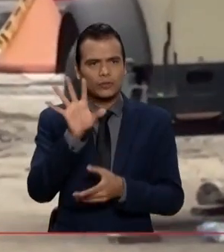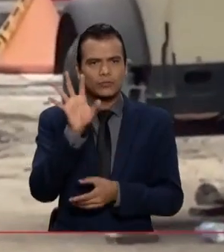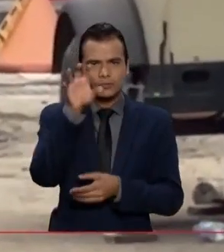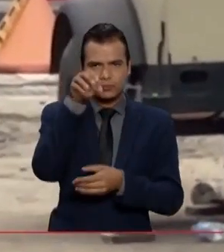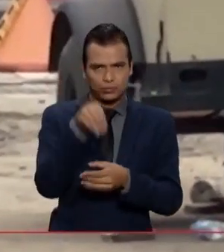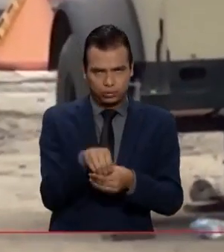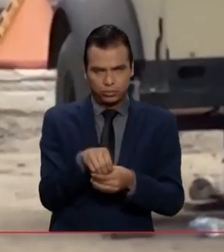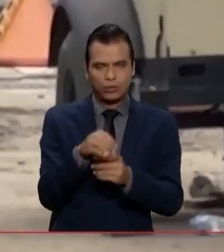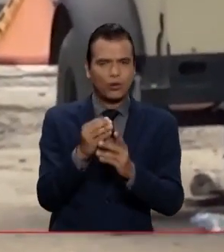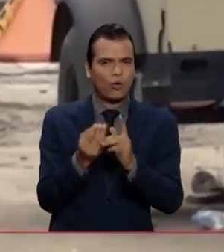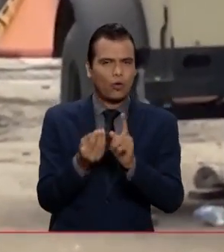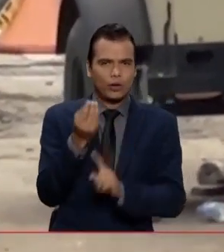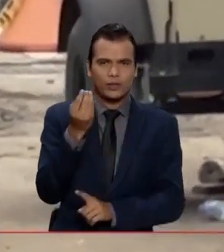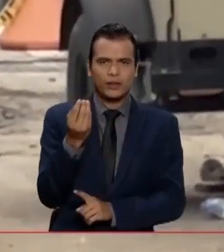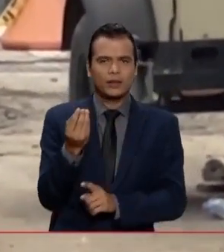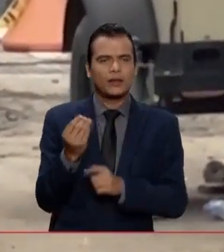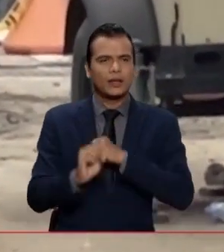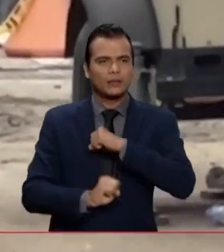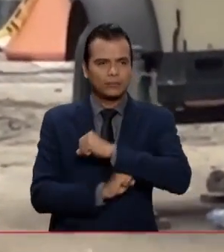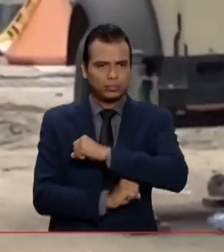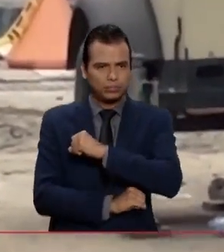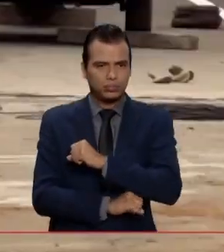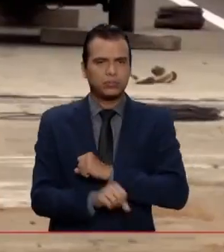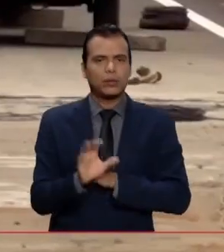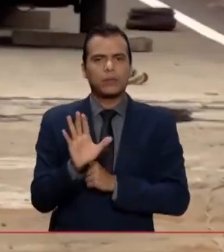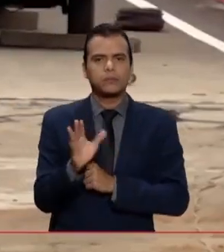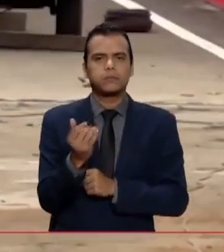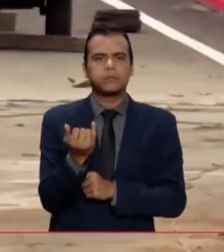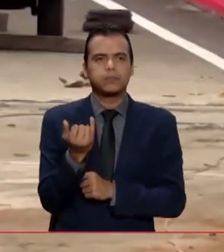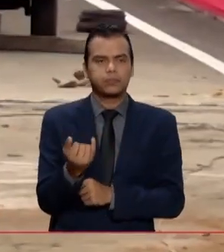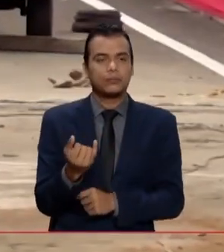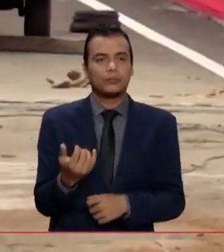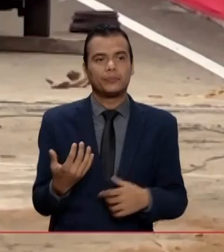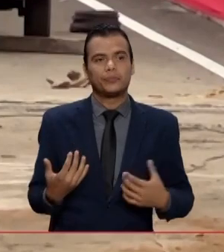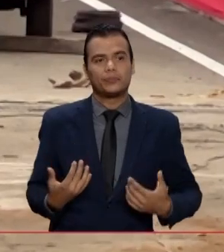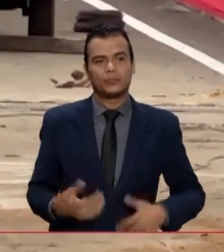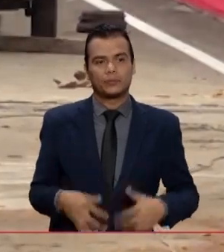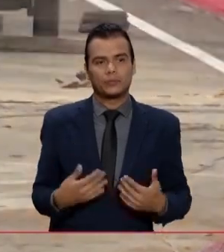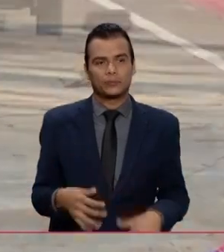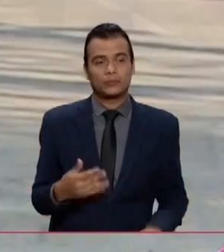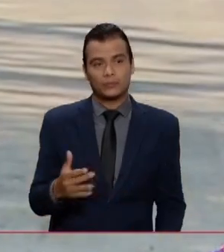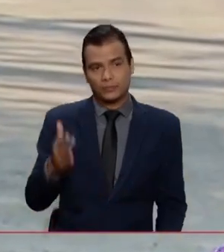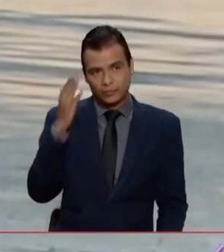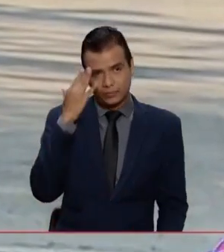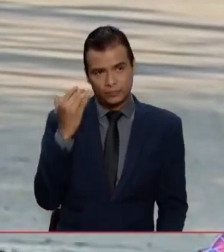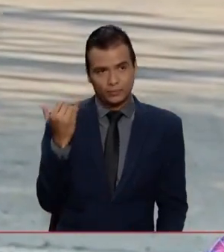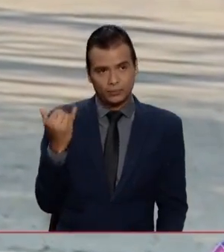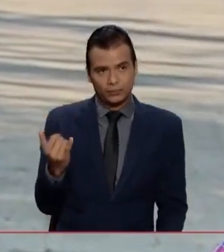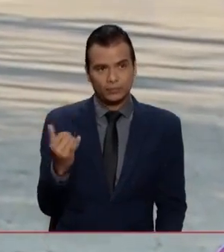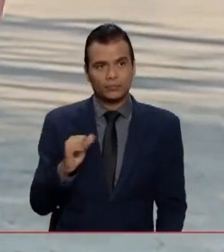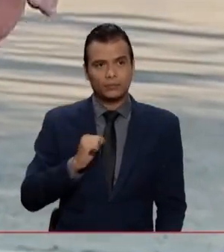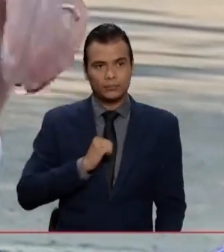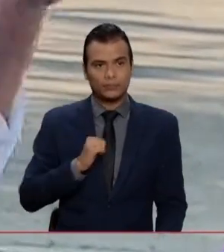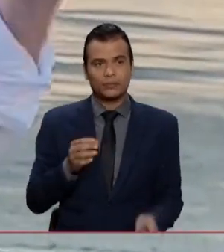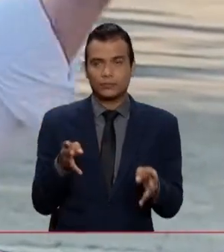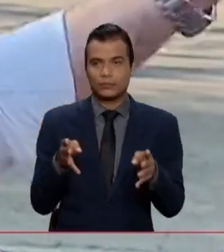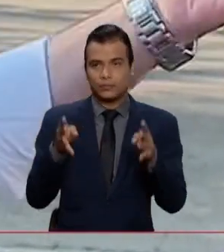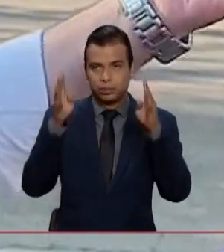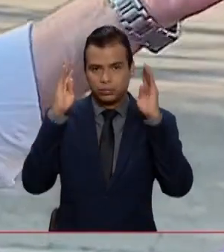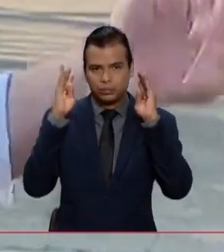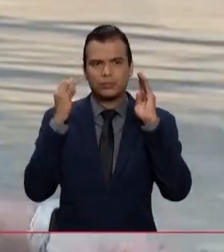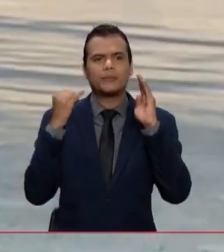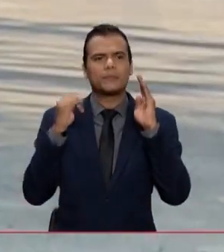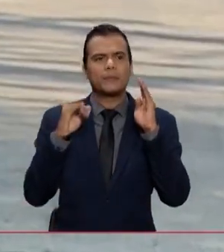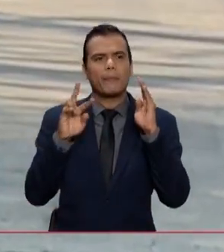estaba. Sí, en el mismo sitio donde estaba, tuvimos la fortuna inmensa de que estaba esta estructura prefabricada para